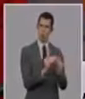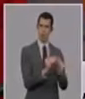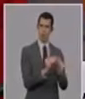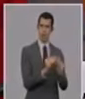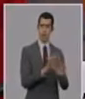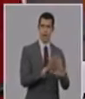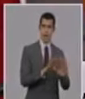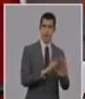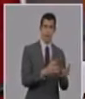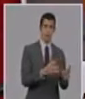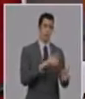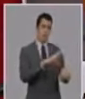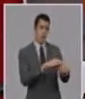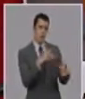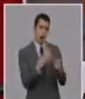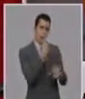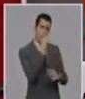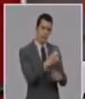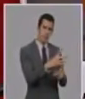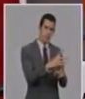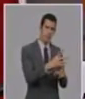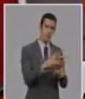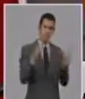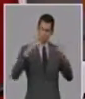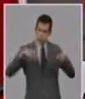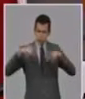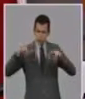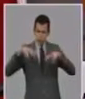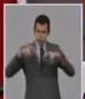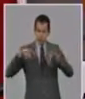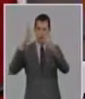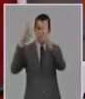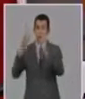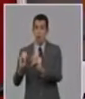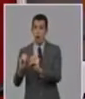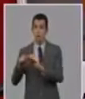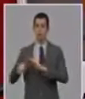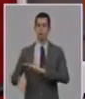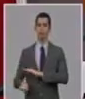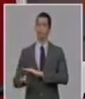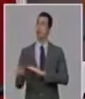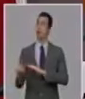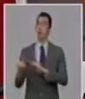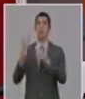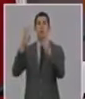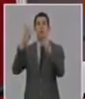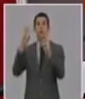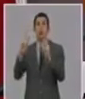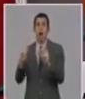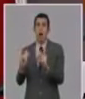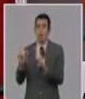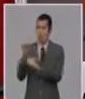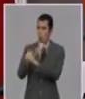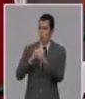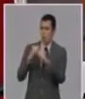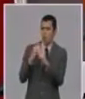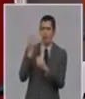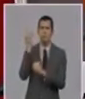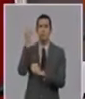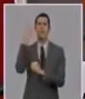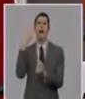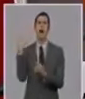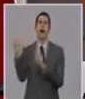Y cuando usted dice que el protocolo comienza en la comunidad y termina en la comunidad, quiere decir que la base fundamental en la cual están